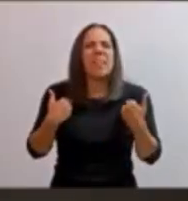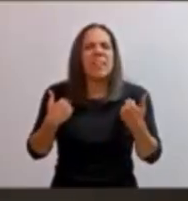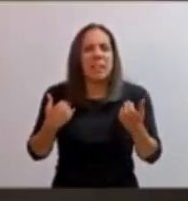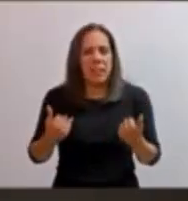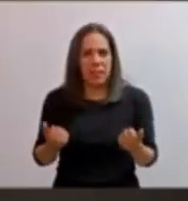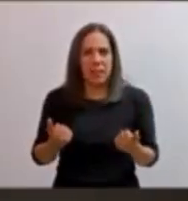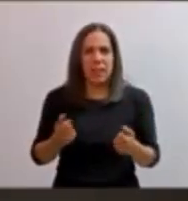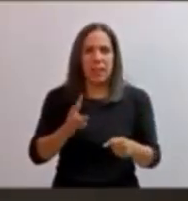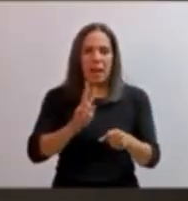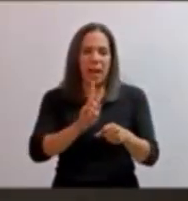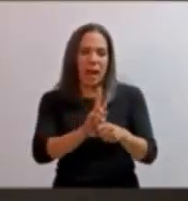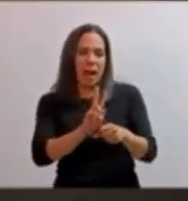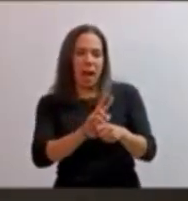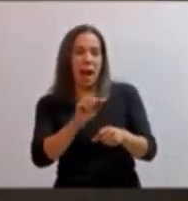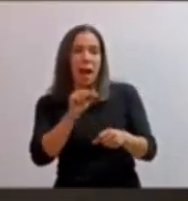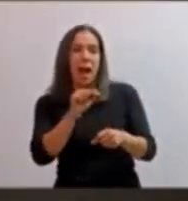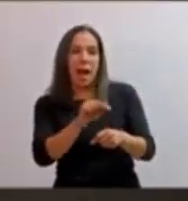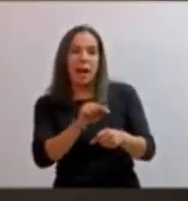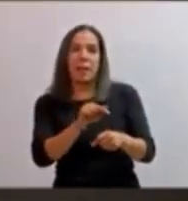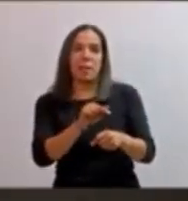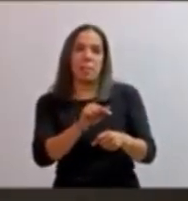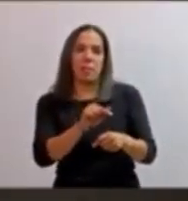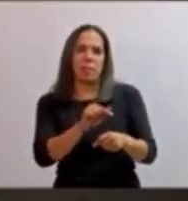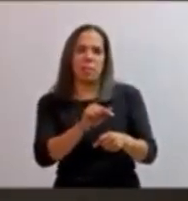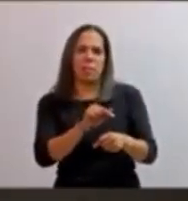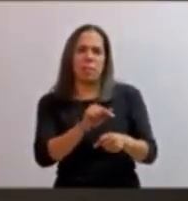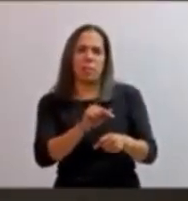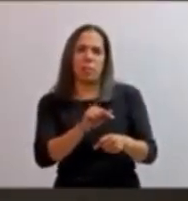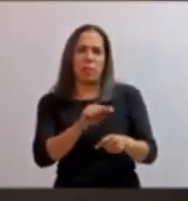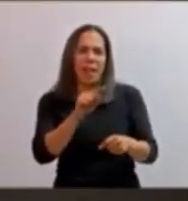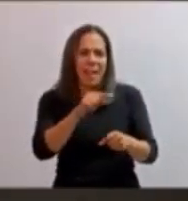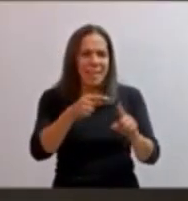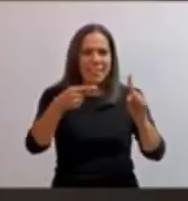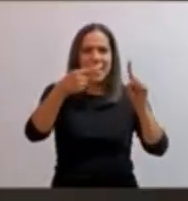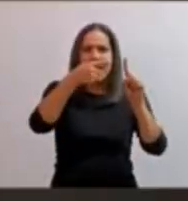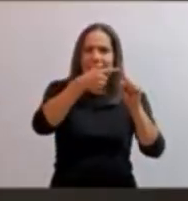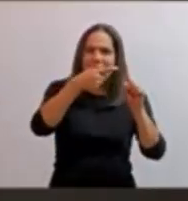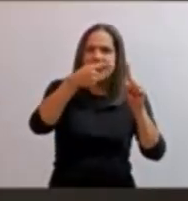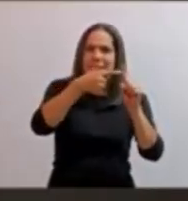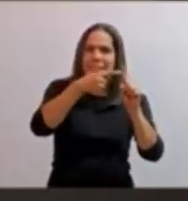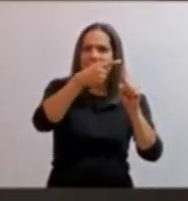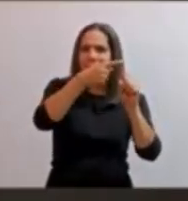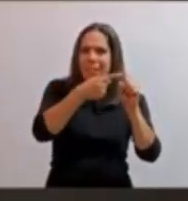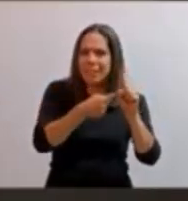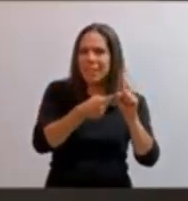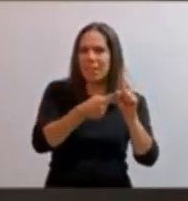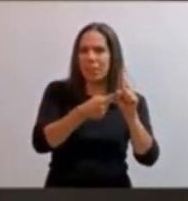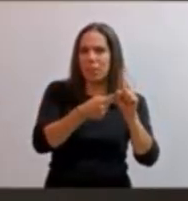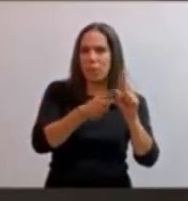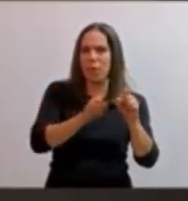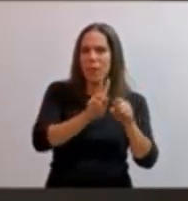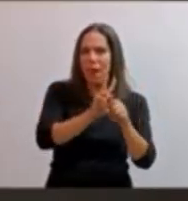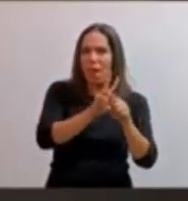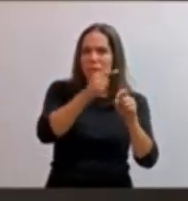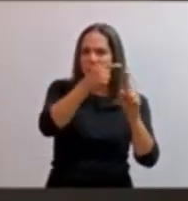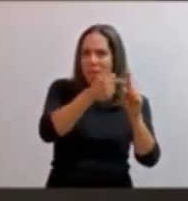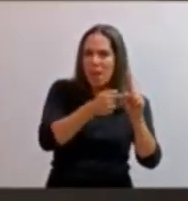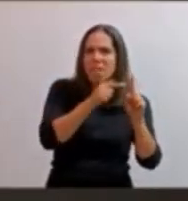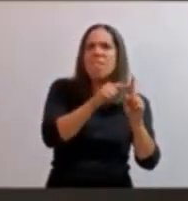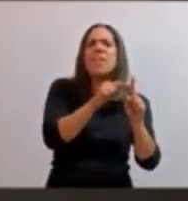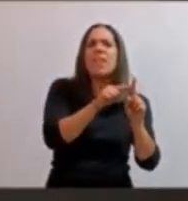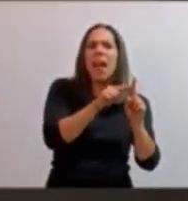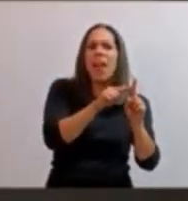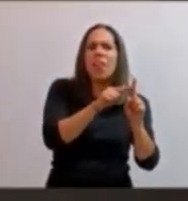como un líder pedagógico que orienta desde este ángulo a sus colectivos docentes, entendiendo por